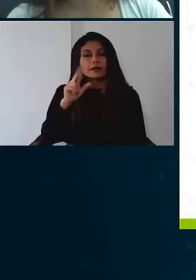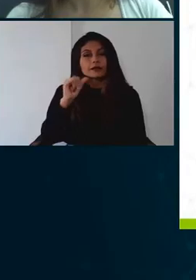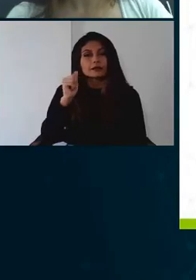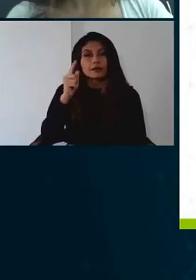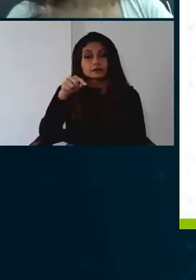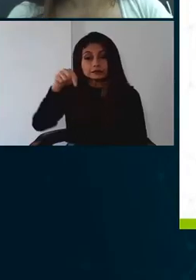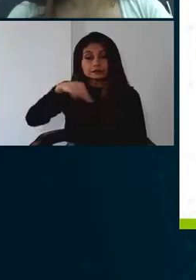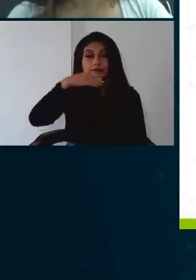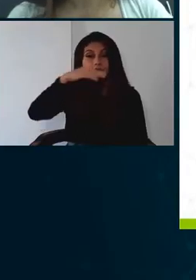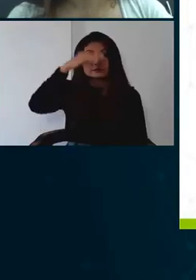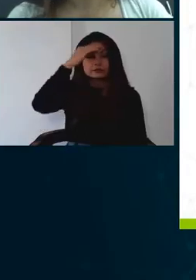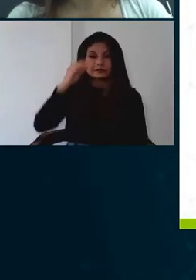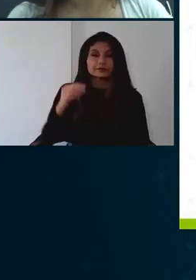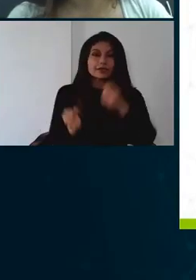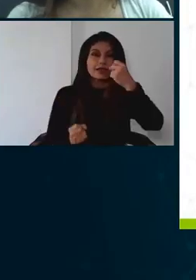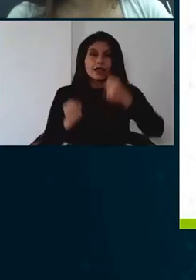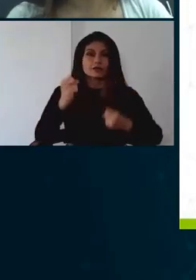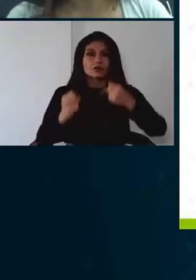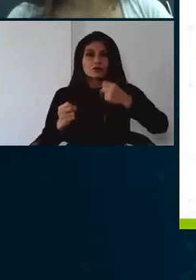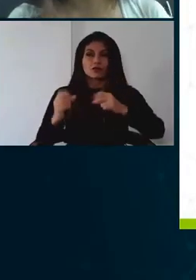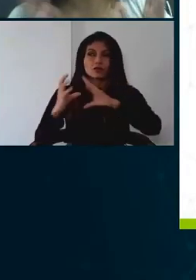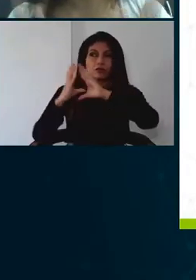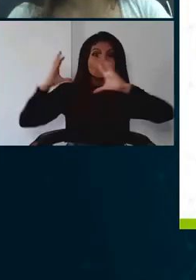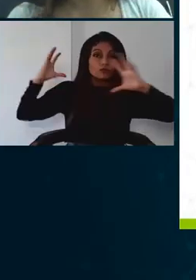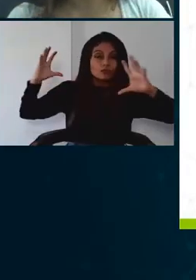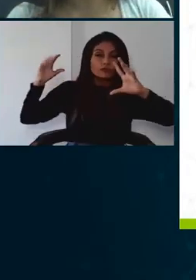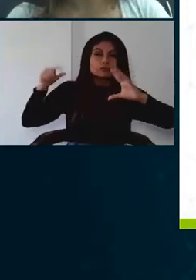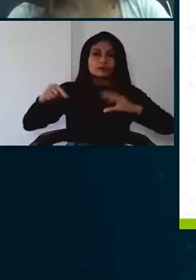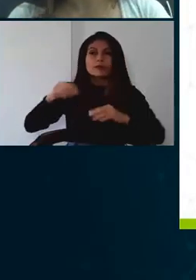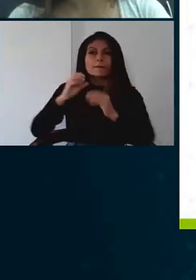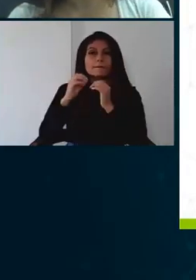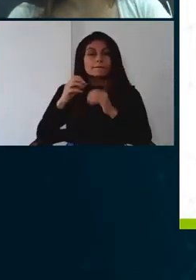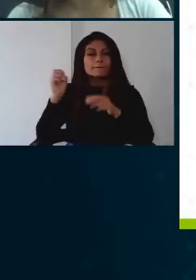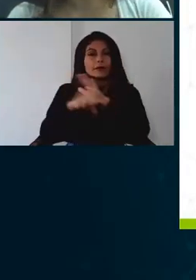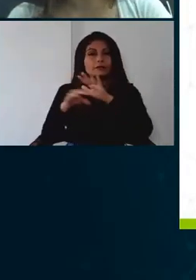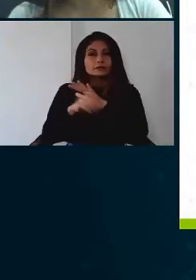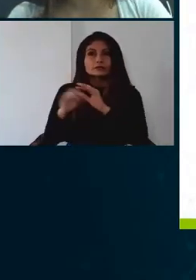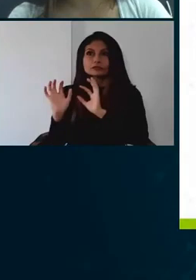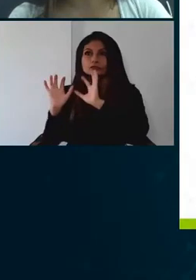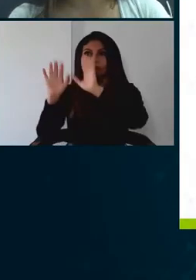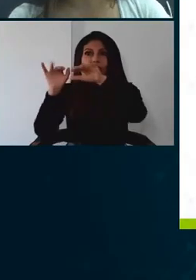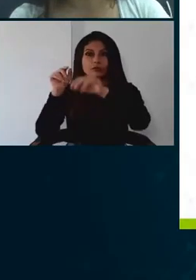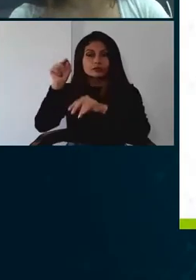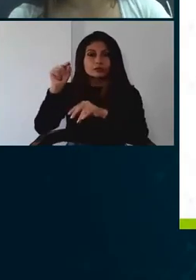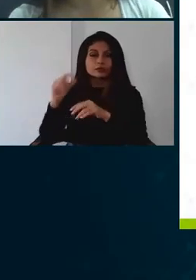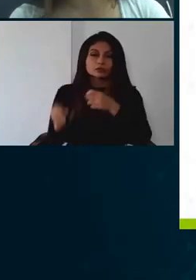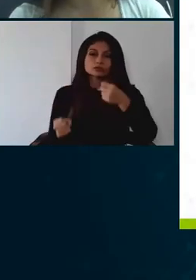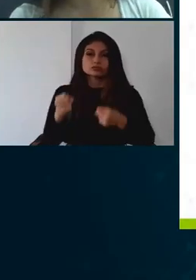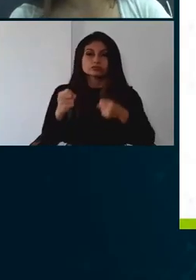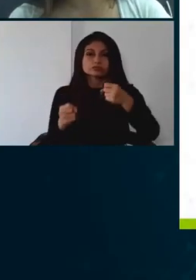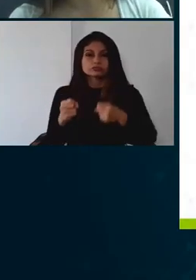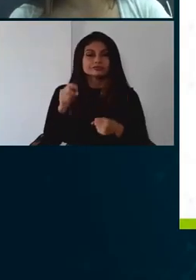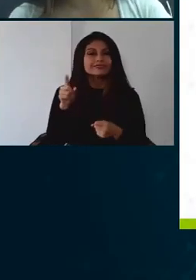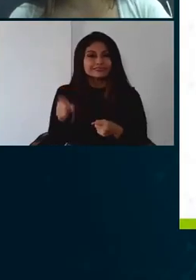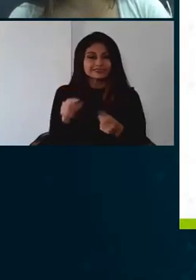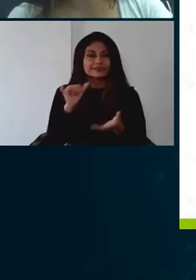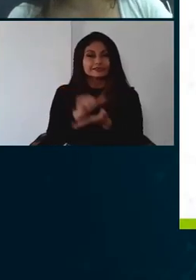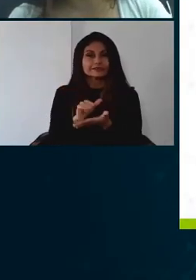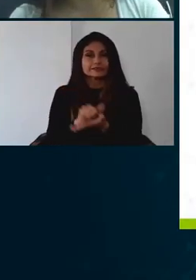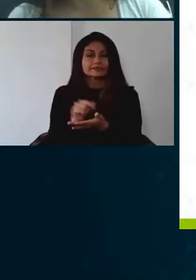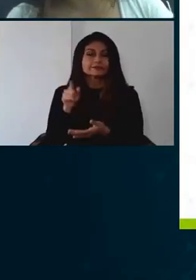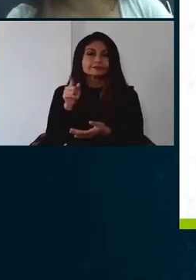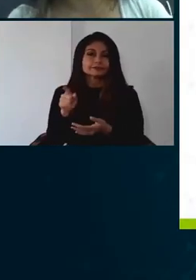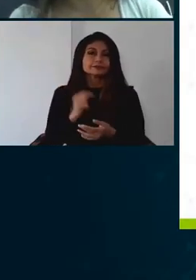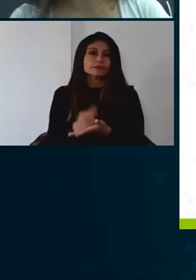ciudad de Medellín. Entonces, sí que queríamos hablarle como eso, tenerlo en cuenta, que aparte de implementar esto, tiene un múltiples de beneficios, de estos